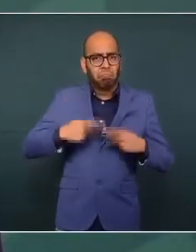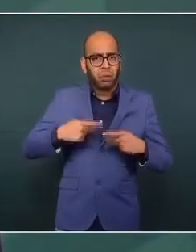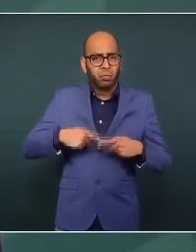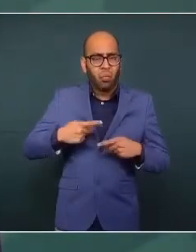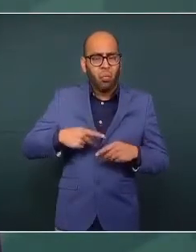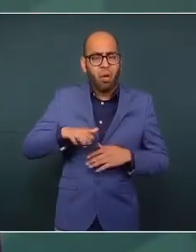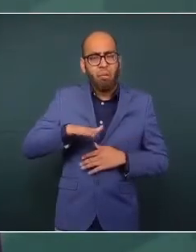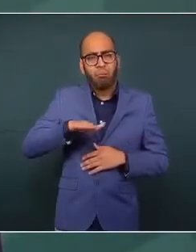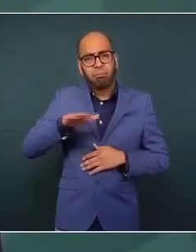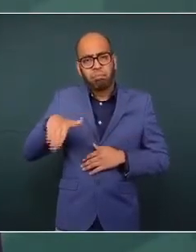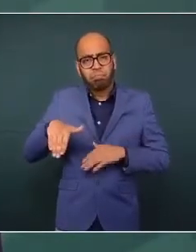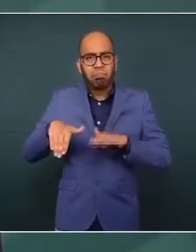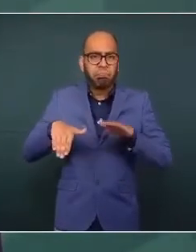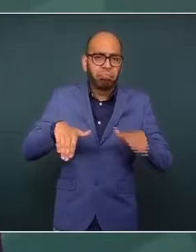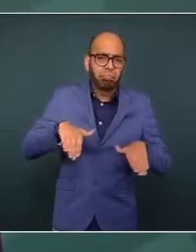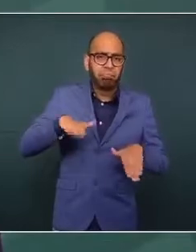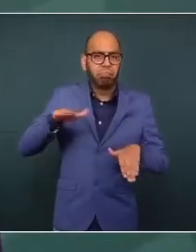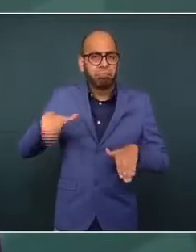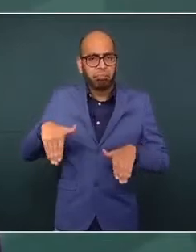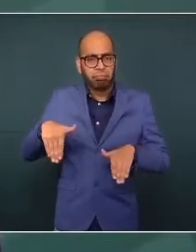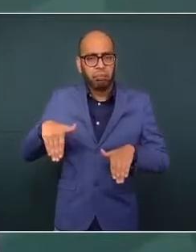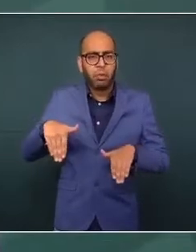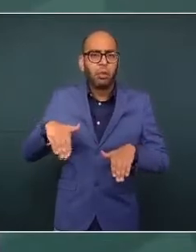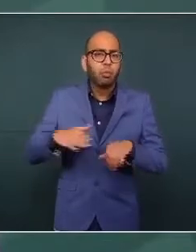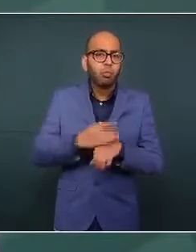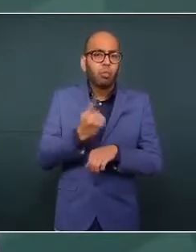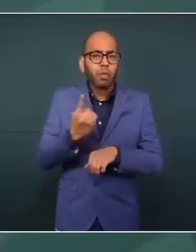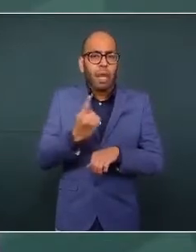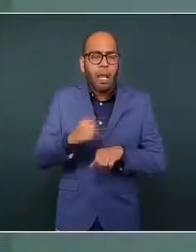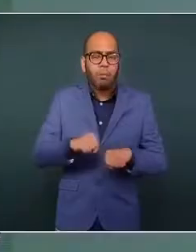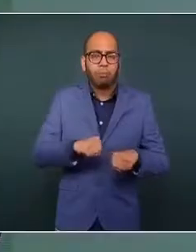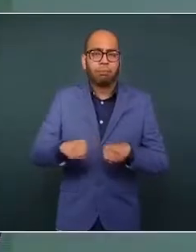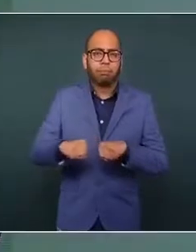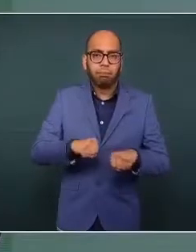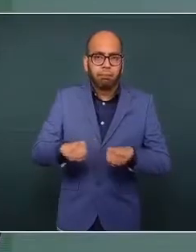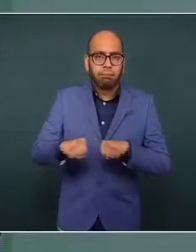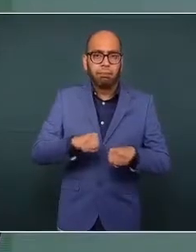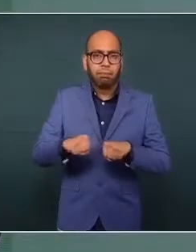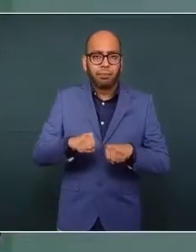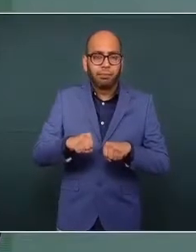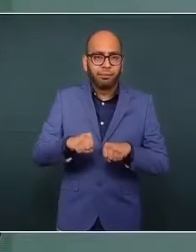por el terremoto,